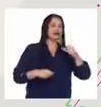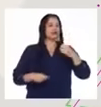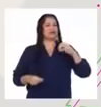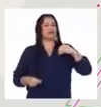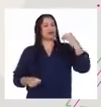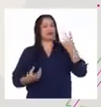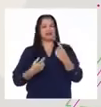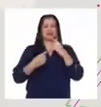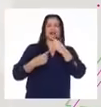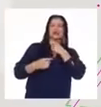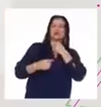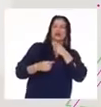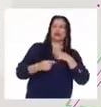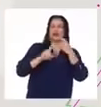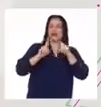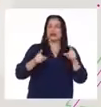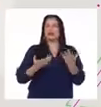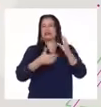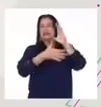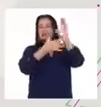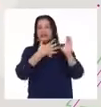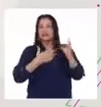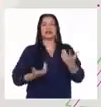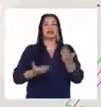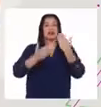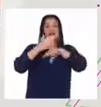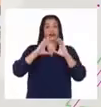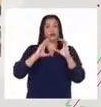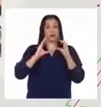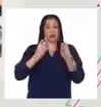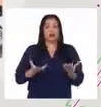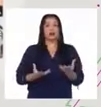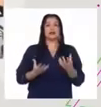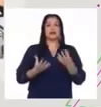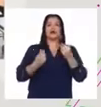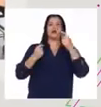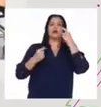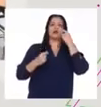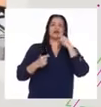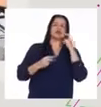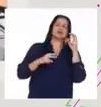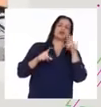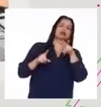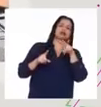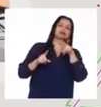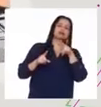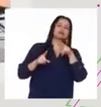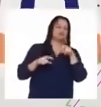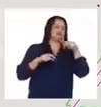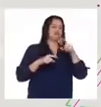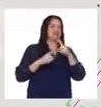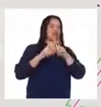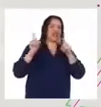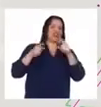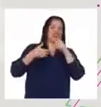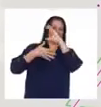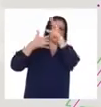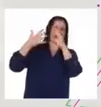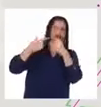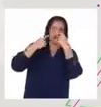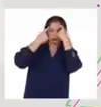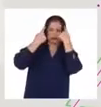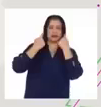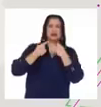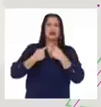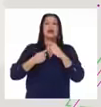gustos y estilos. En la clase, varios y varias lo miraban raro, pues notaban que no era de lugar. Ni qué